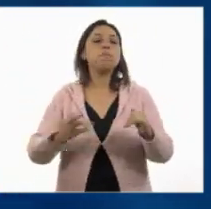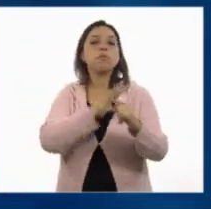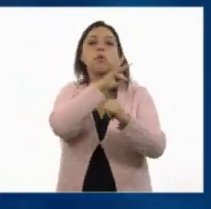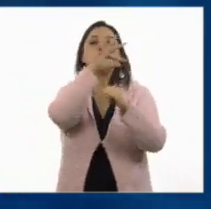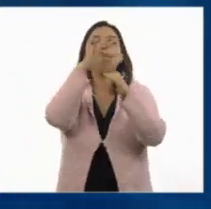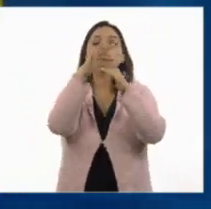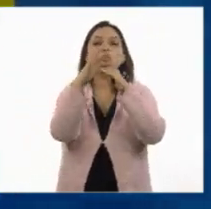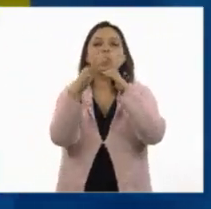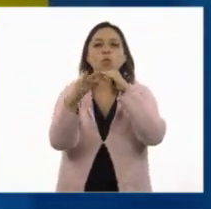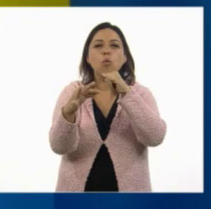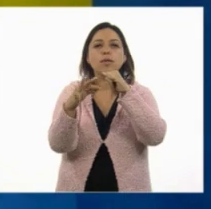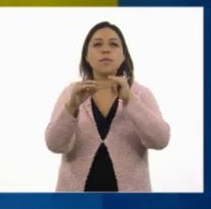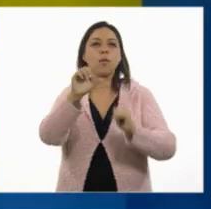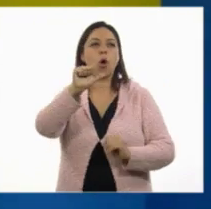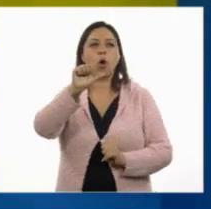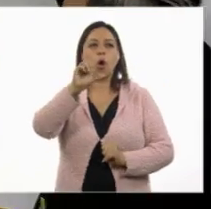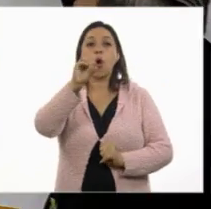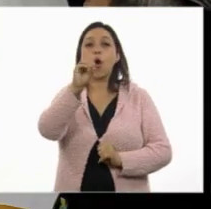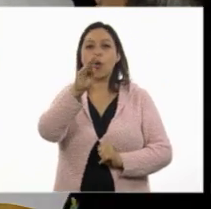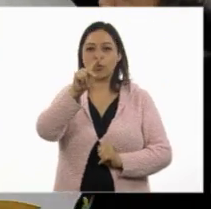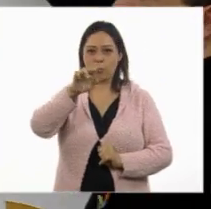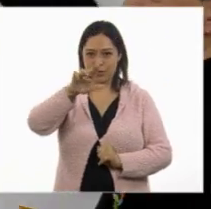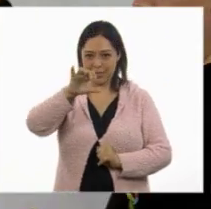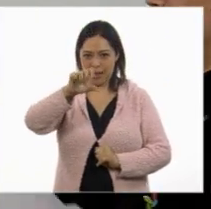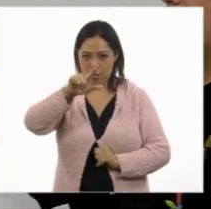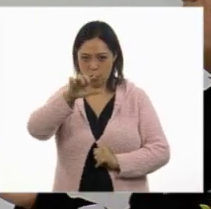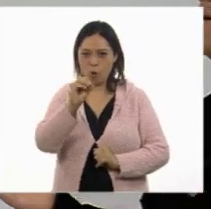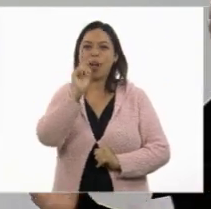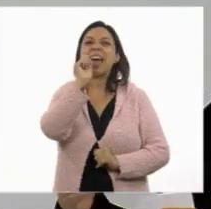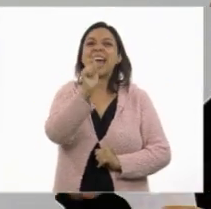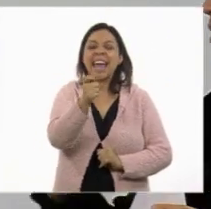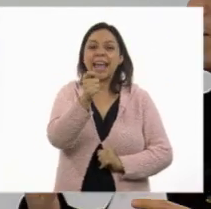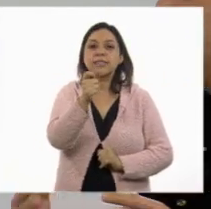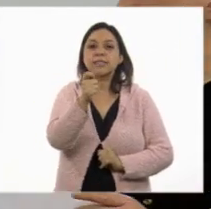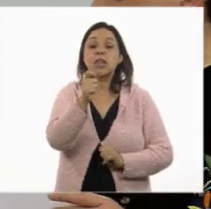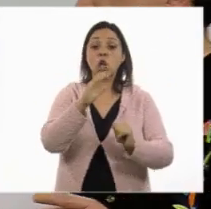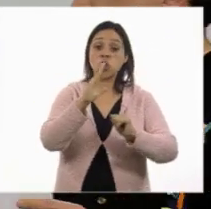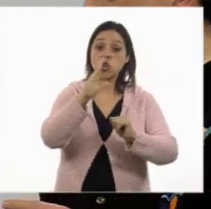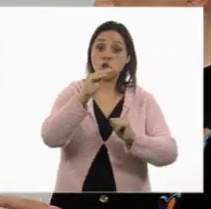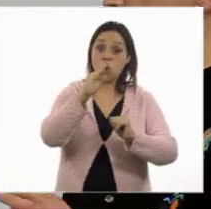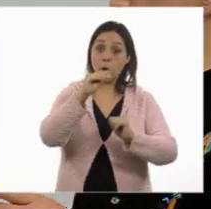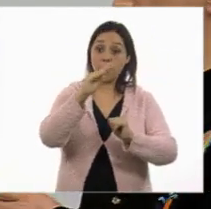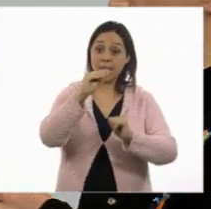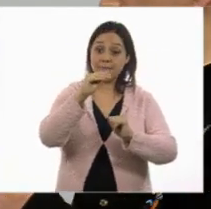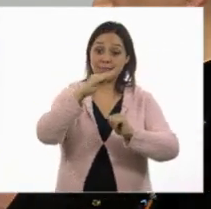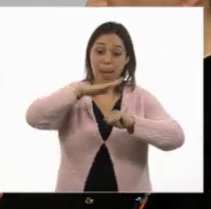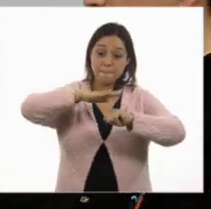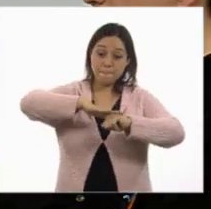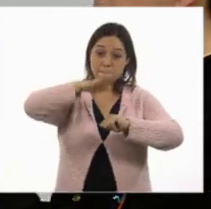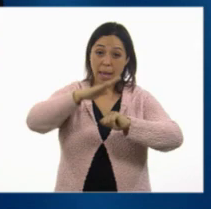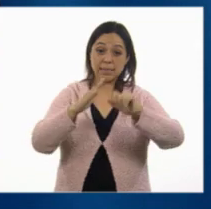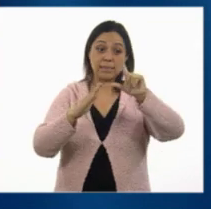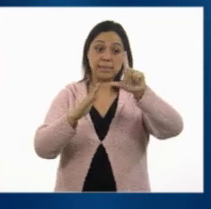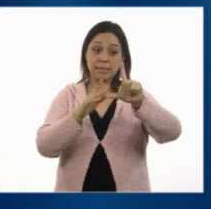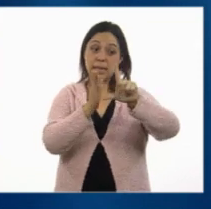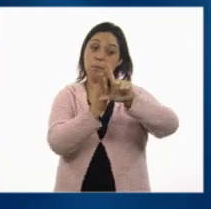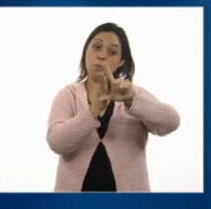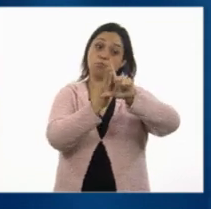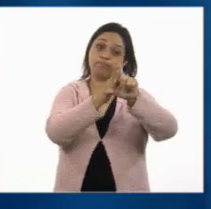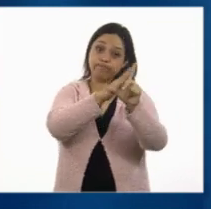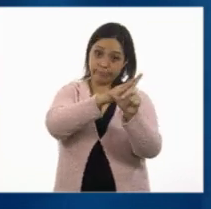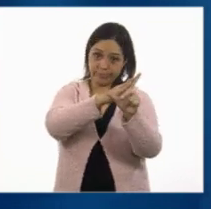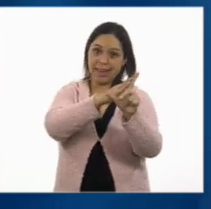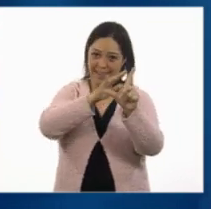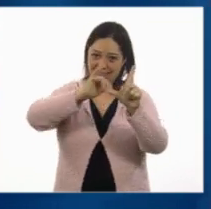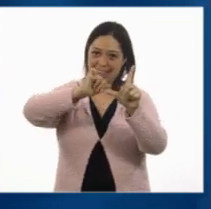vamos ahorita con los obtusángulos. Un ángulo obtuso, recuerden que tiene más de 90 grados y menos de 180. Este tiene un ángulo